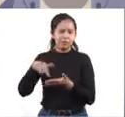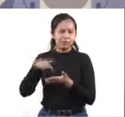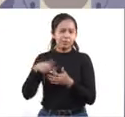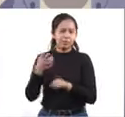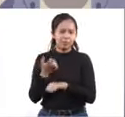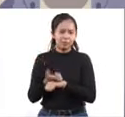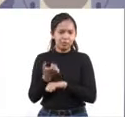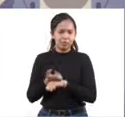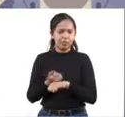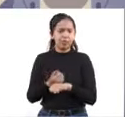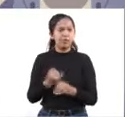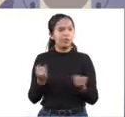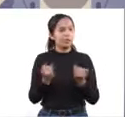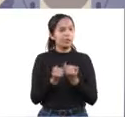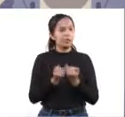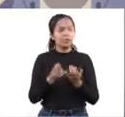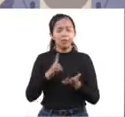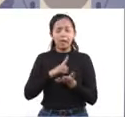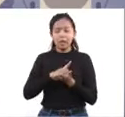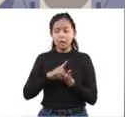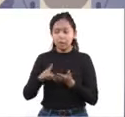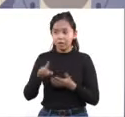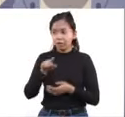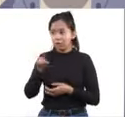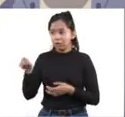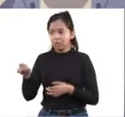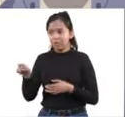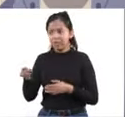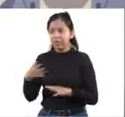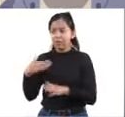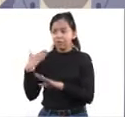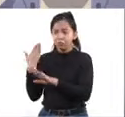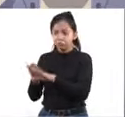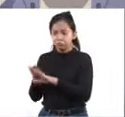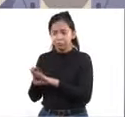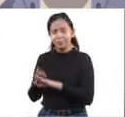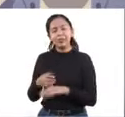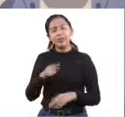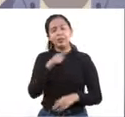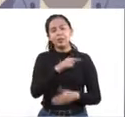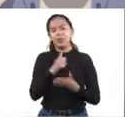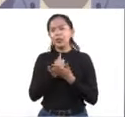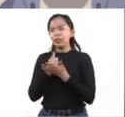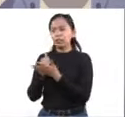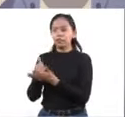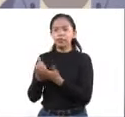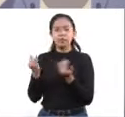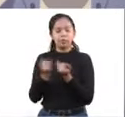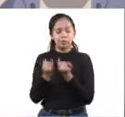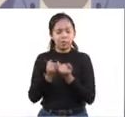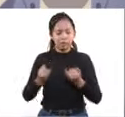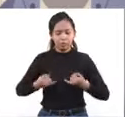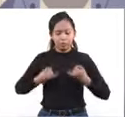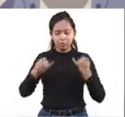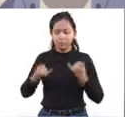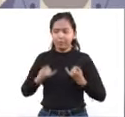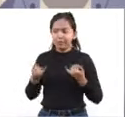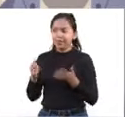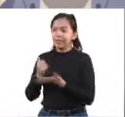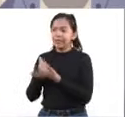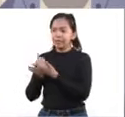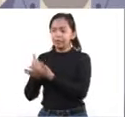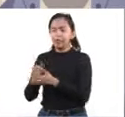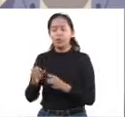que vio sus derechos civiles violados, por todo joven a quien inspiró, por cada colega